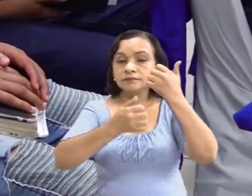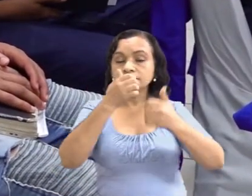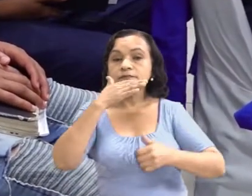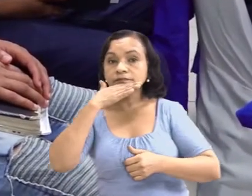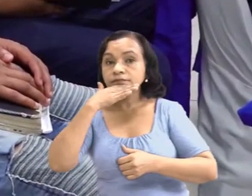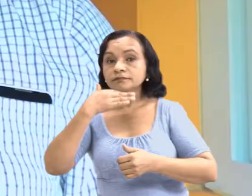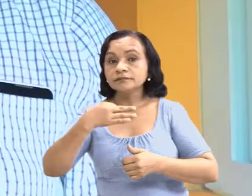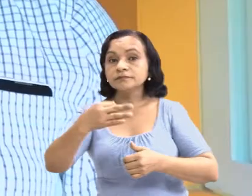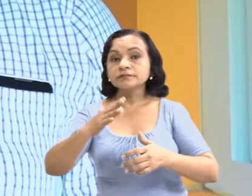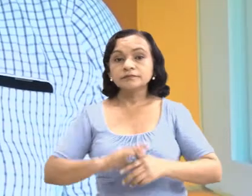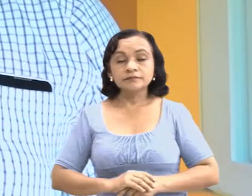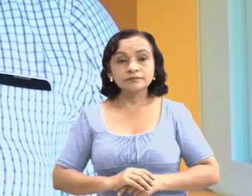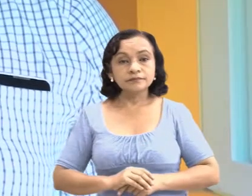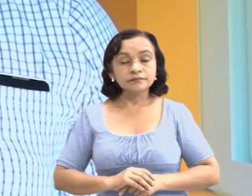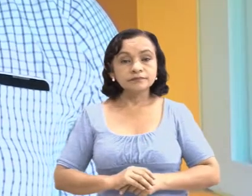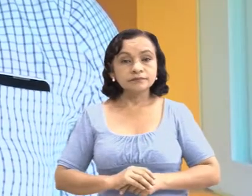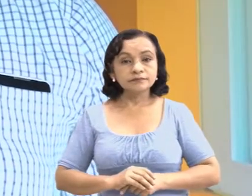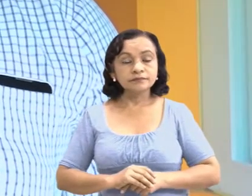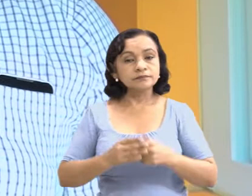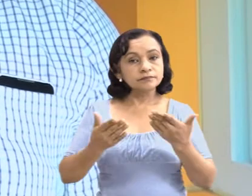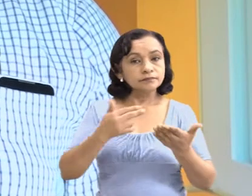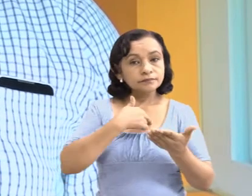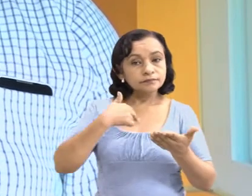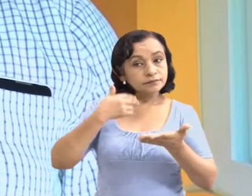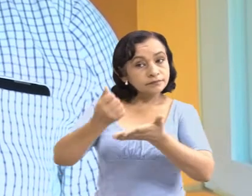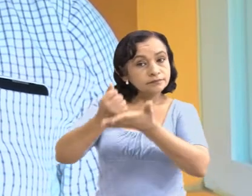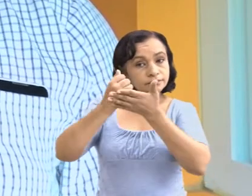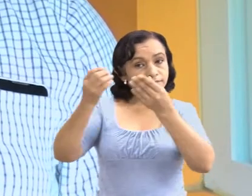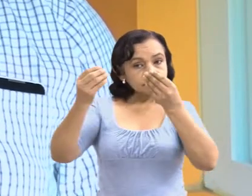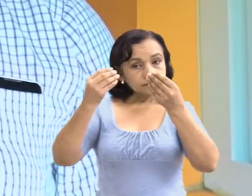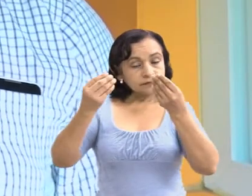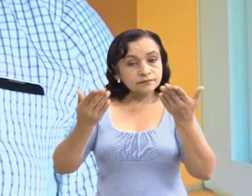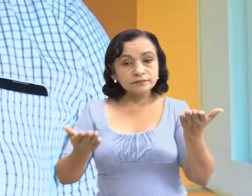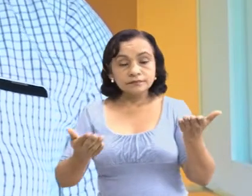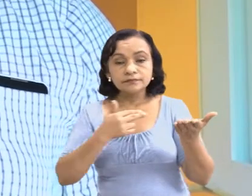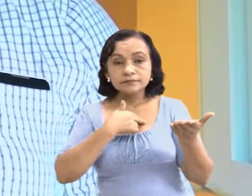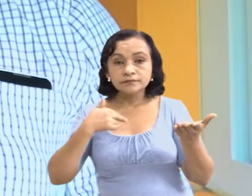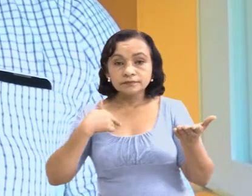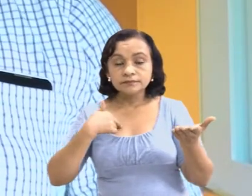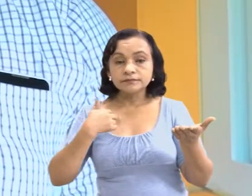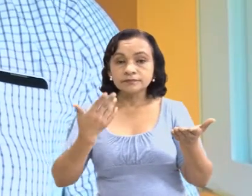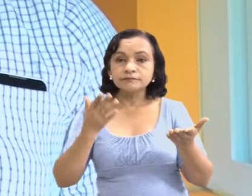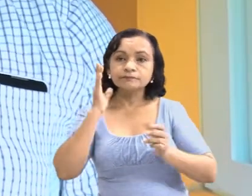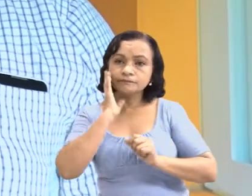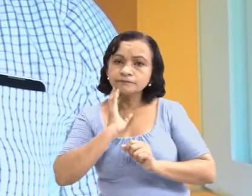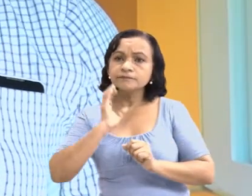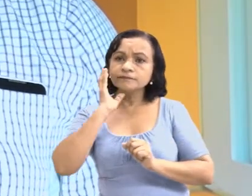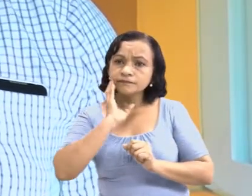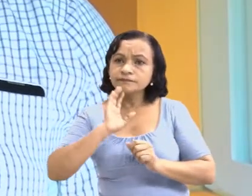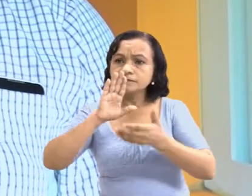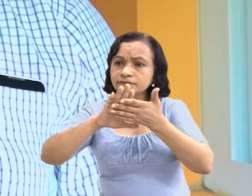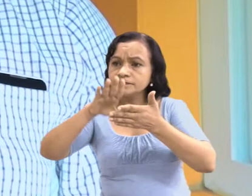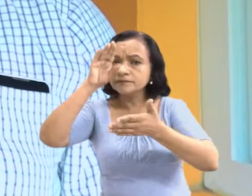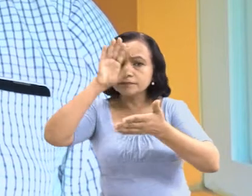las emergencias. Estos eventos que se nos dan, ¿verdad? Siempre tenemos que ir agarrando